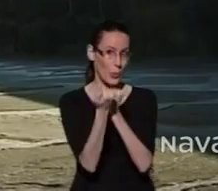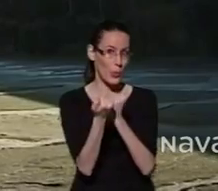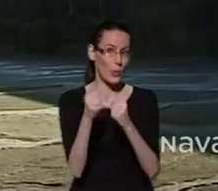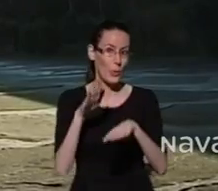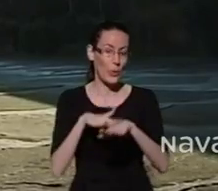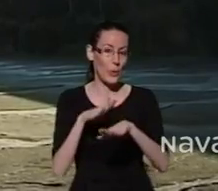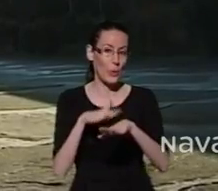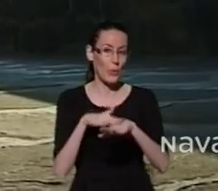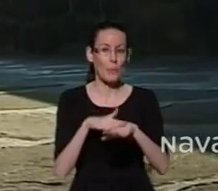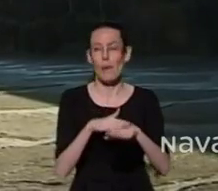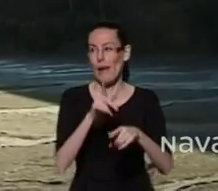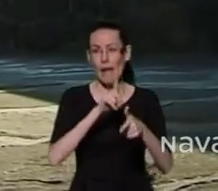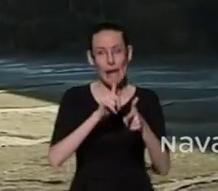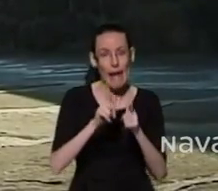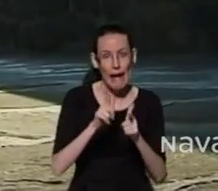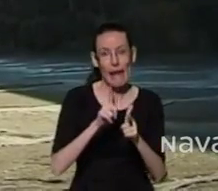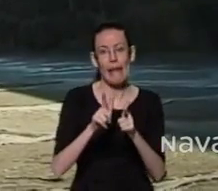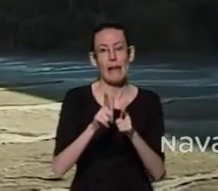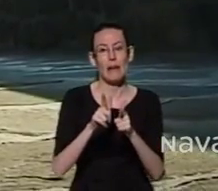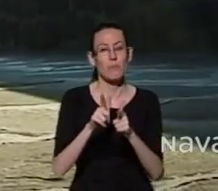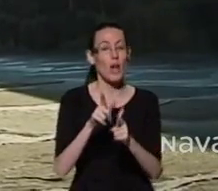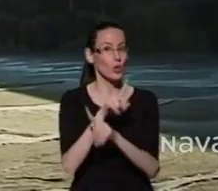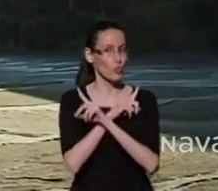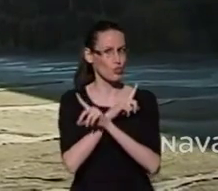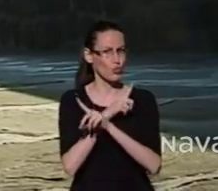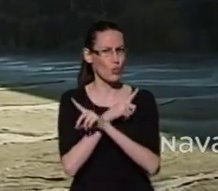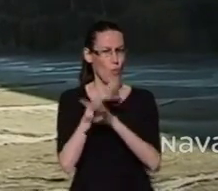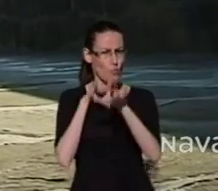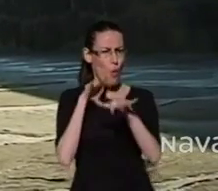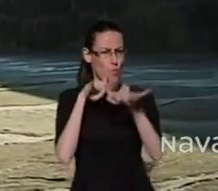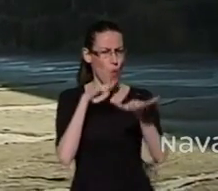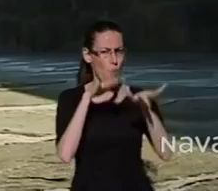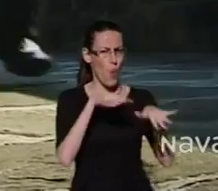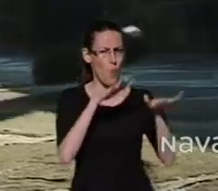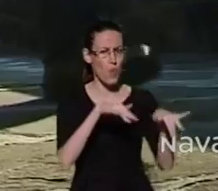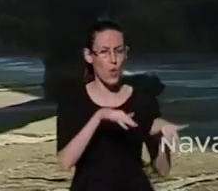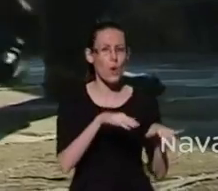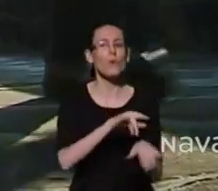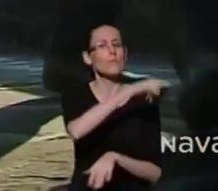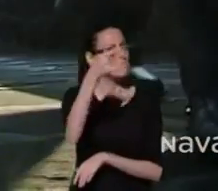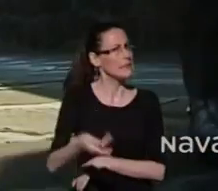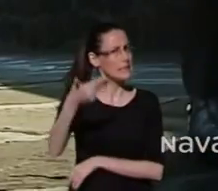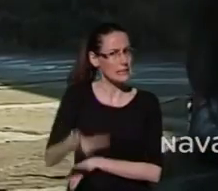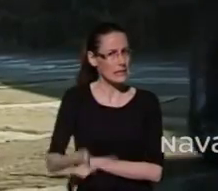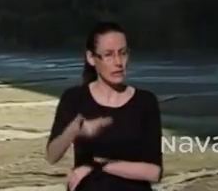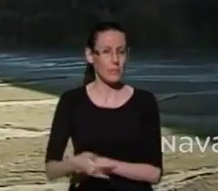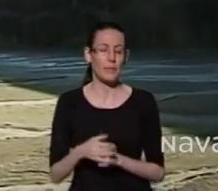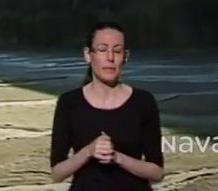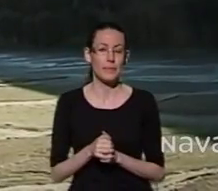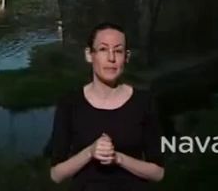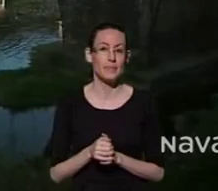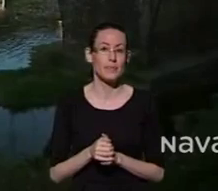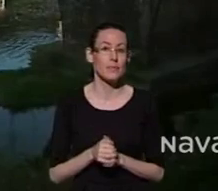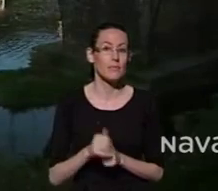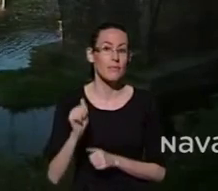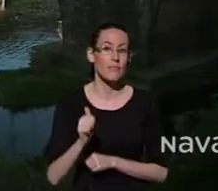todas las municiones y las tropas, pasaron por aquí. Entonces, dado esa importancia, las dos veces que el río se llevó